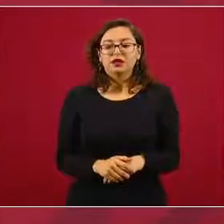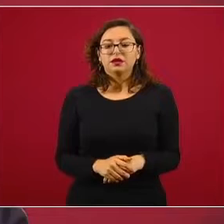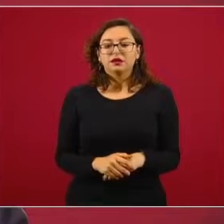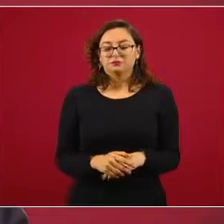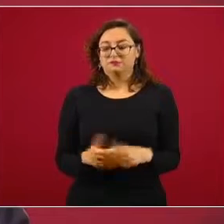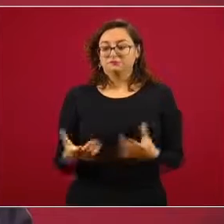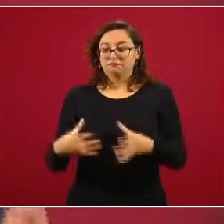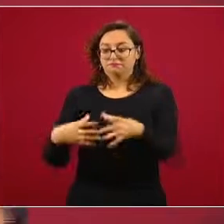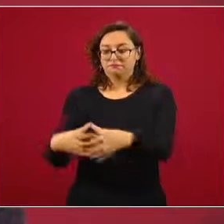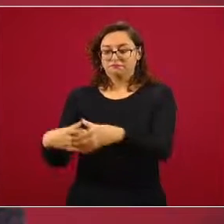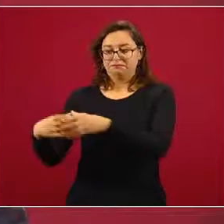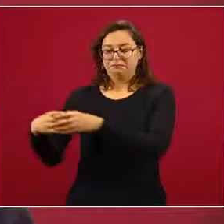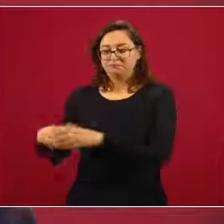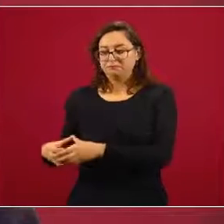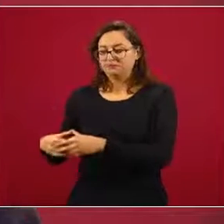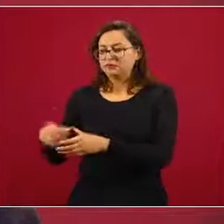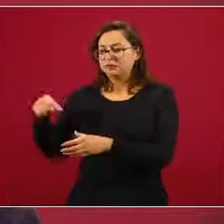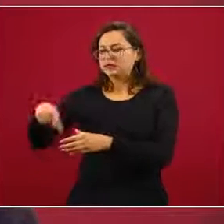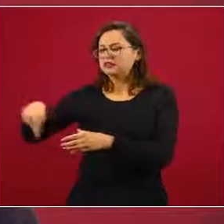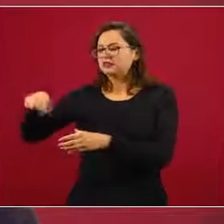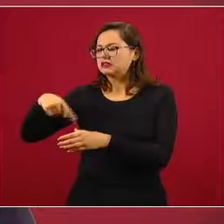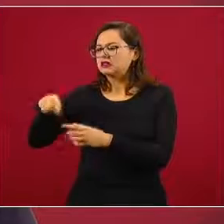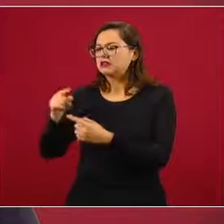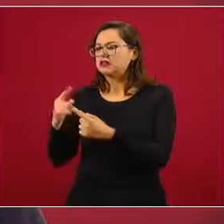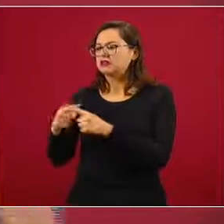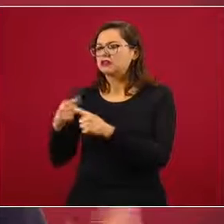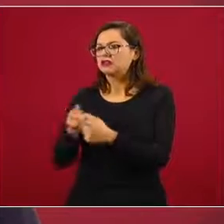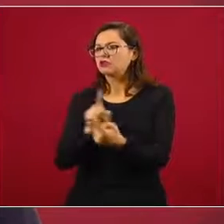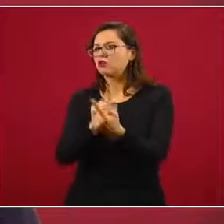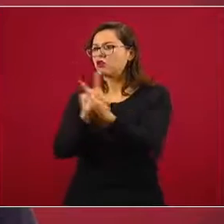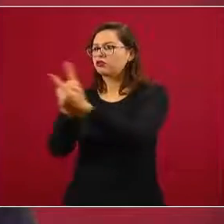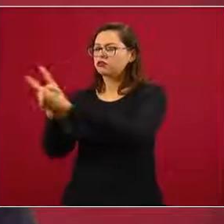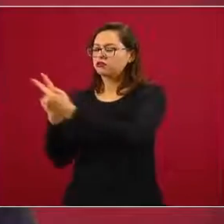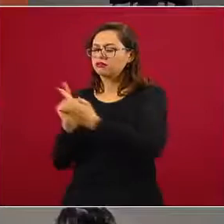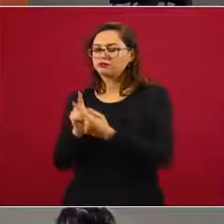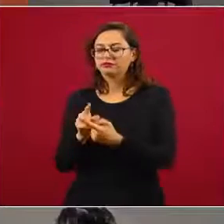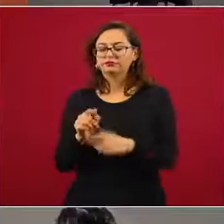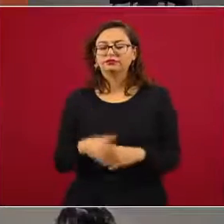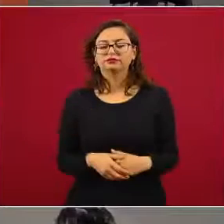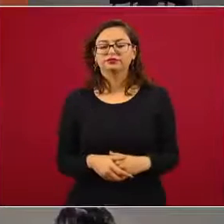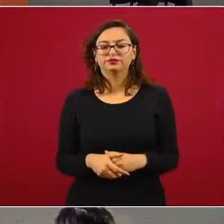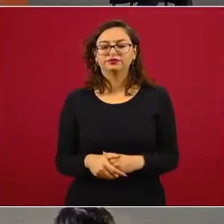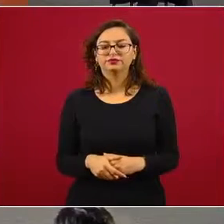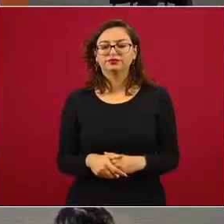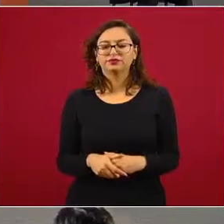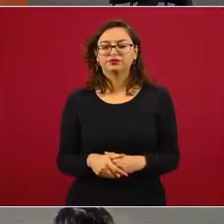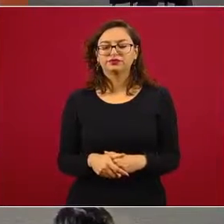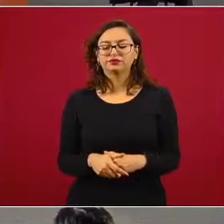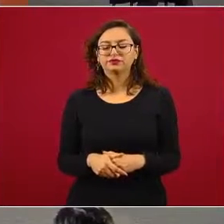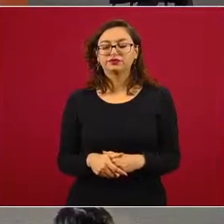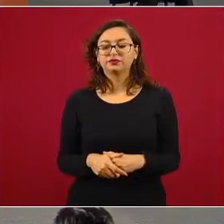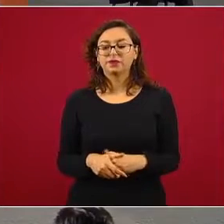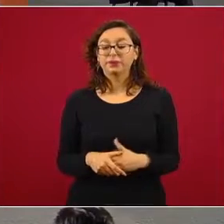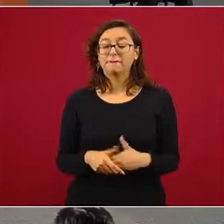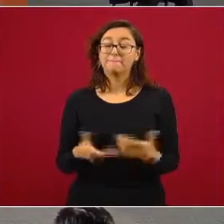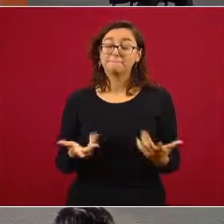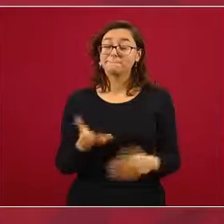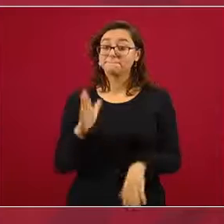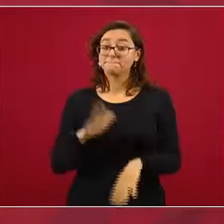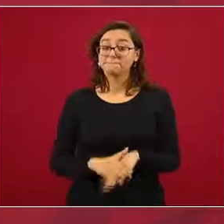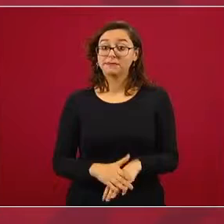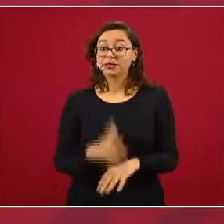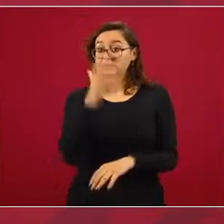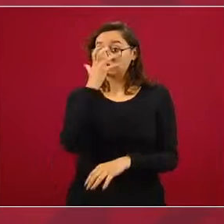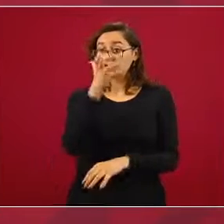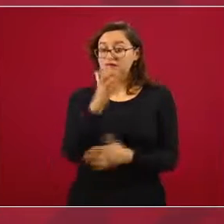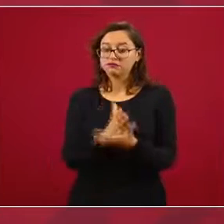en aislamiento, rastrear a sus contactos. La intervención general, la que ha sido más determinante para